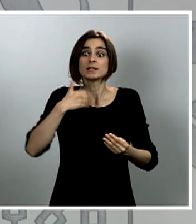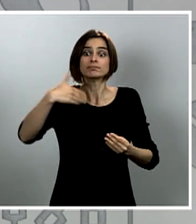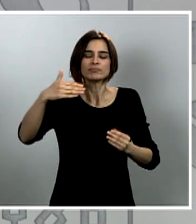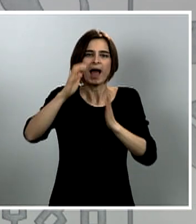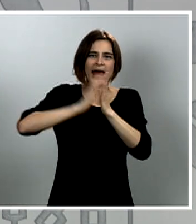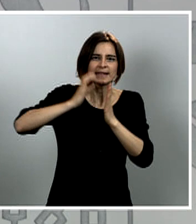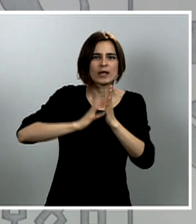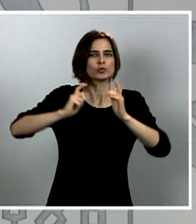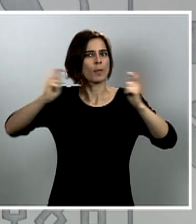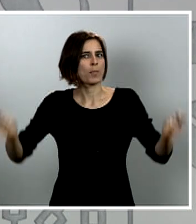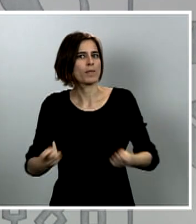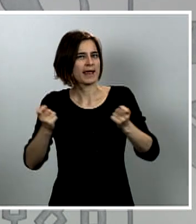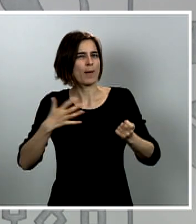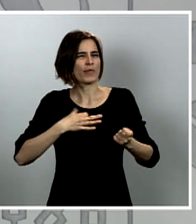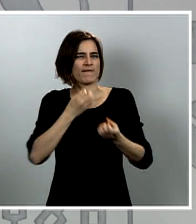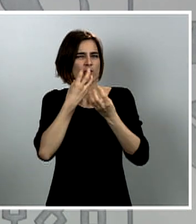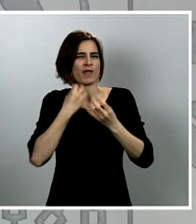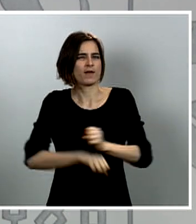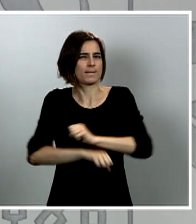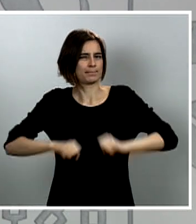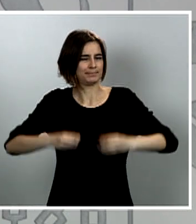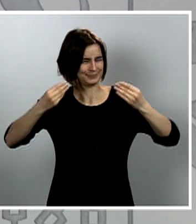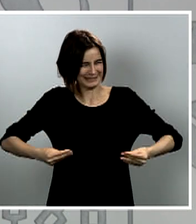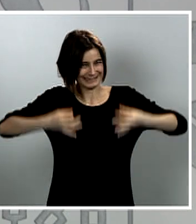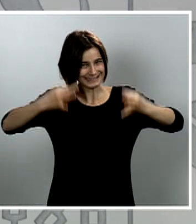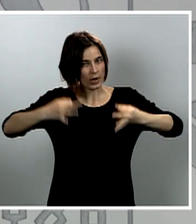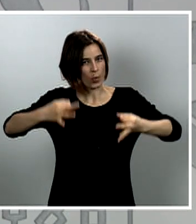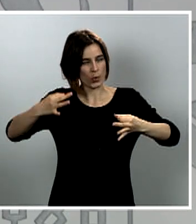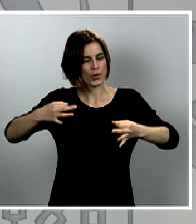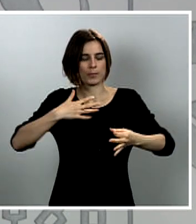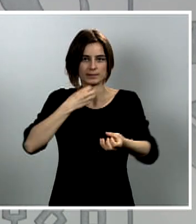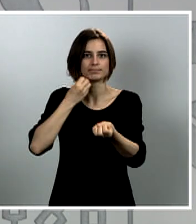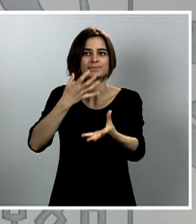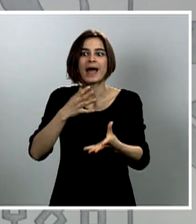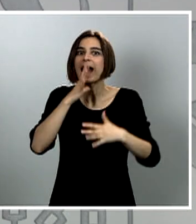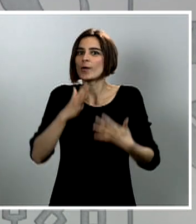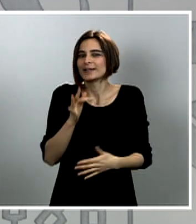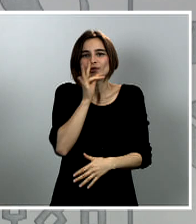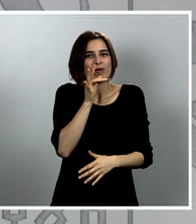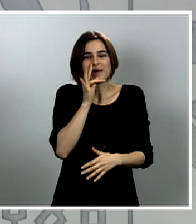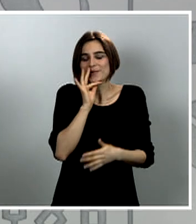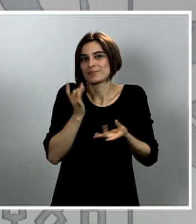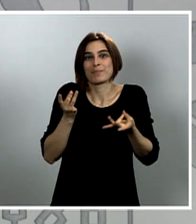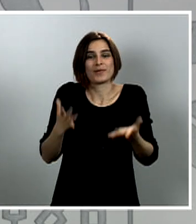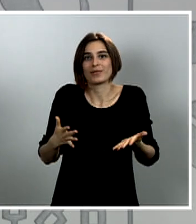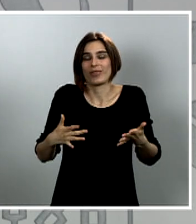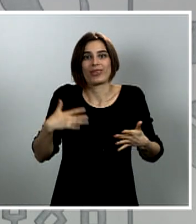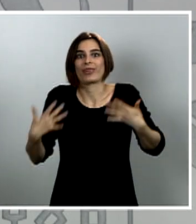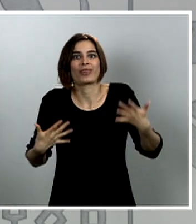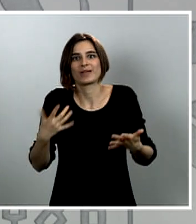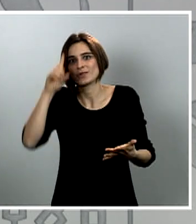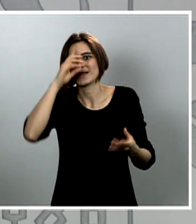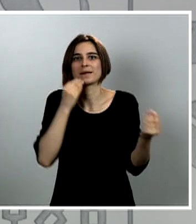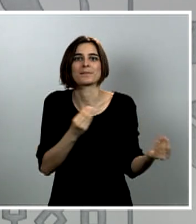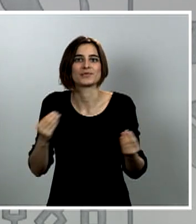bueno dejar que los estudios vayan dando sus resultados y tengamos información un poco más sólida cuando además ya se producen pacientes